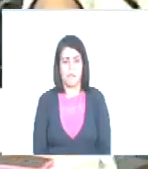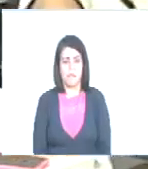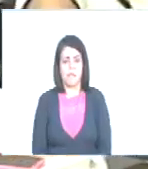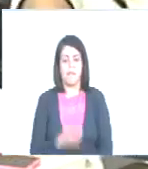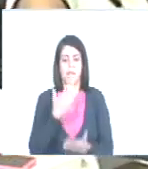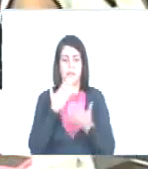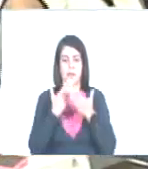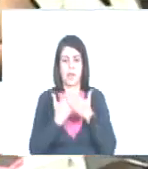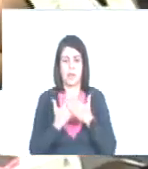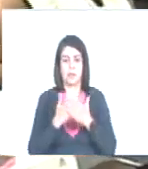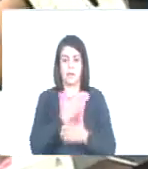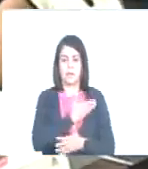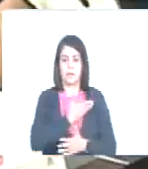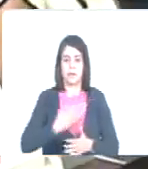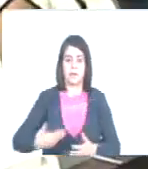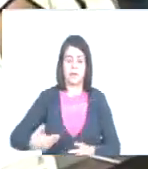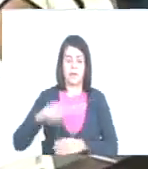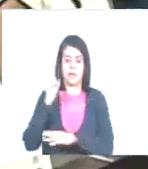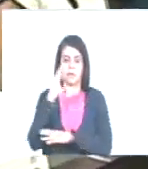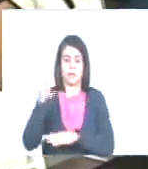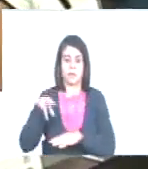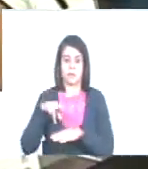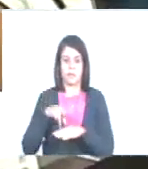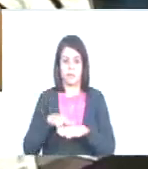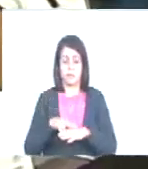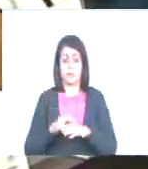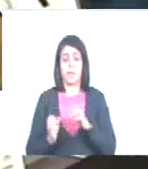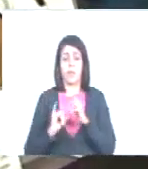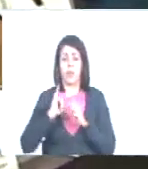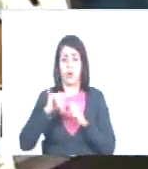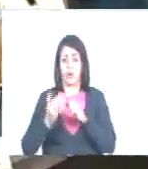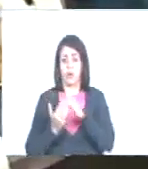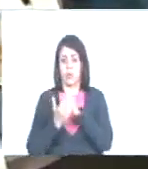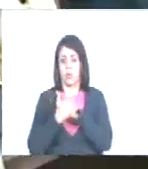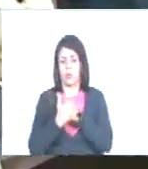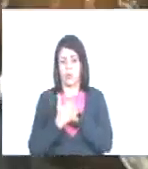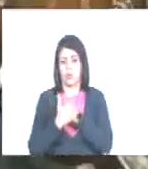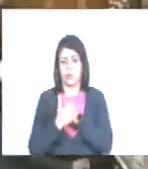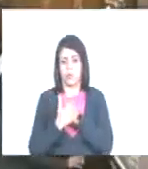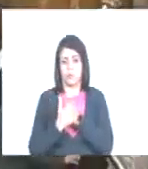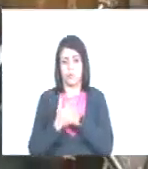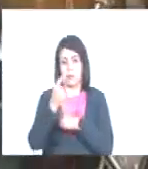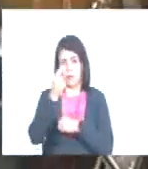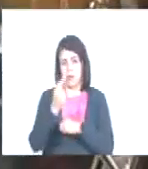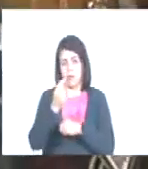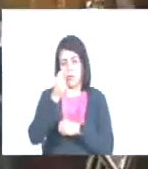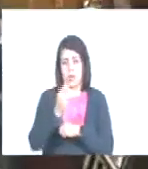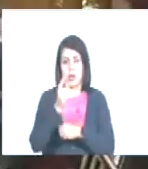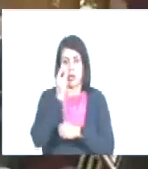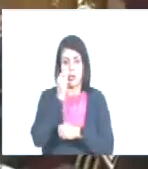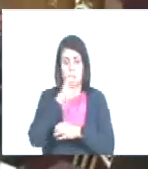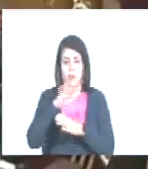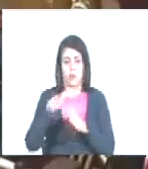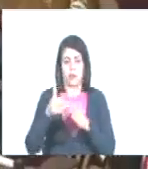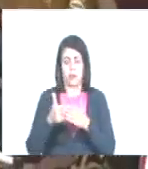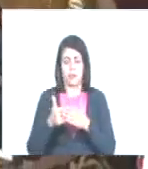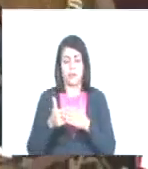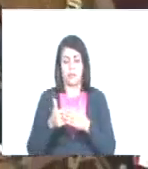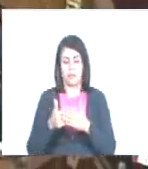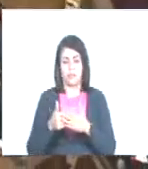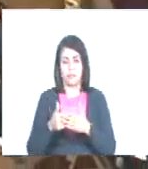Gracias, compañero presidente de la Asamblea, Jorge Rodríguez, colegas diputados, diputadas, por permitirme